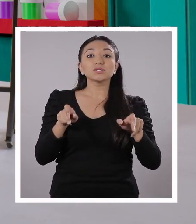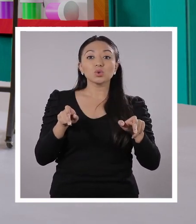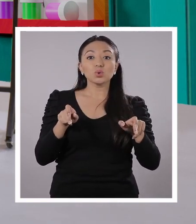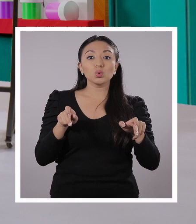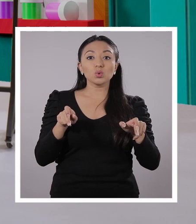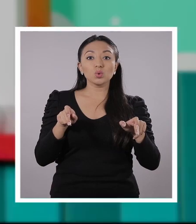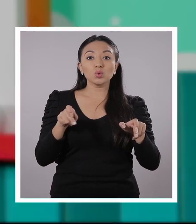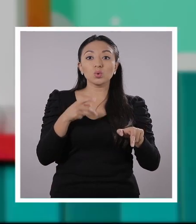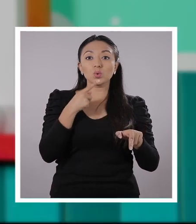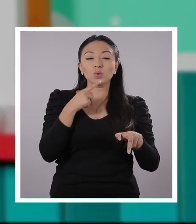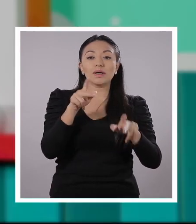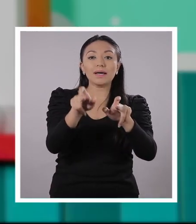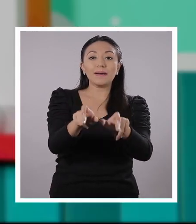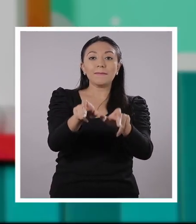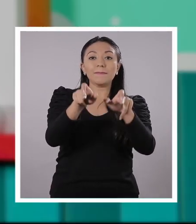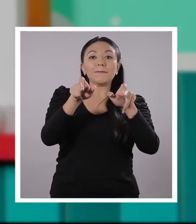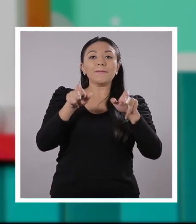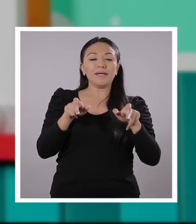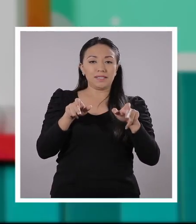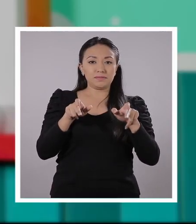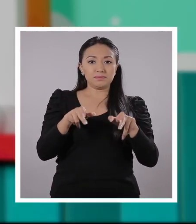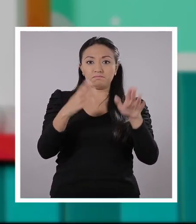Permiso. Wow, ¿la vamos a pegar?